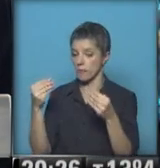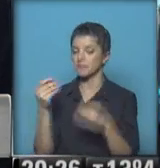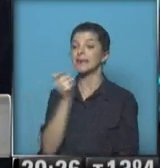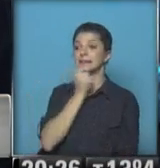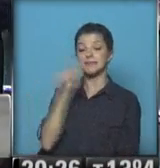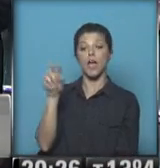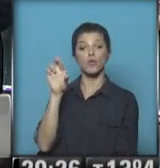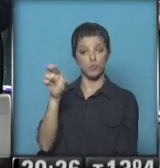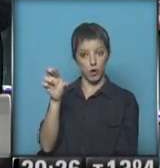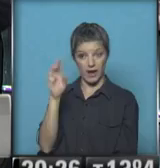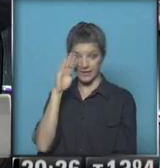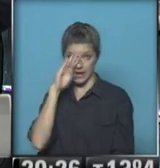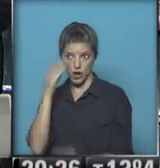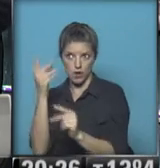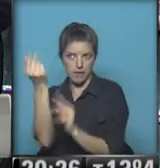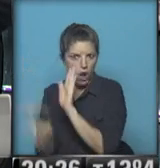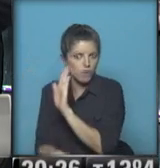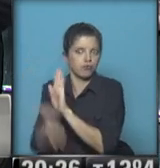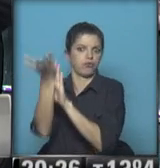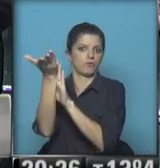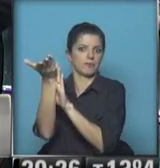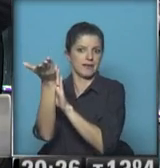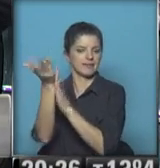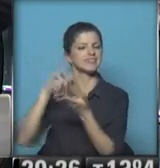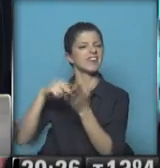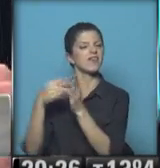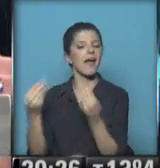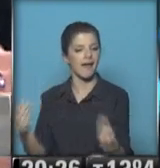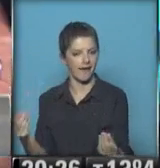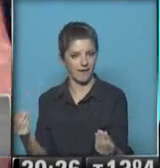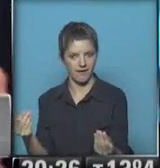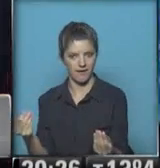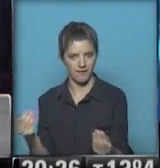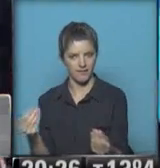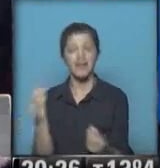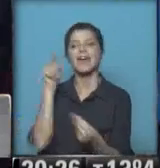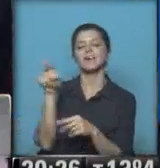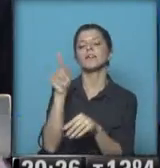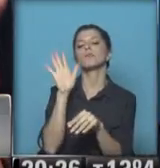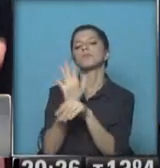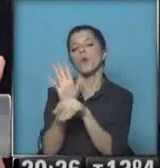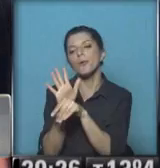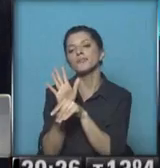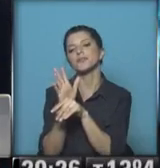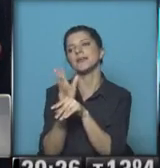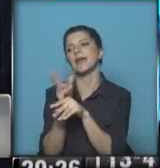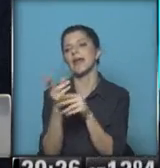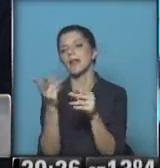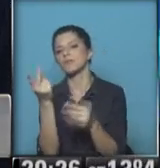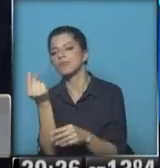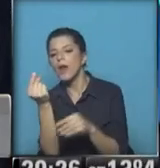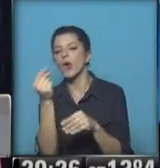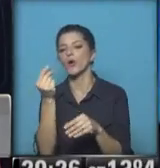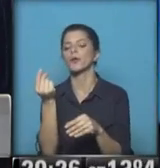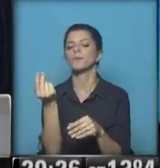muy alto significa que supuestamente ese es el la cotización de equilibrio o es el